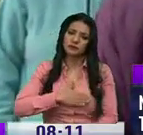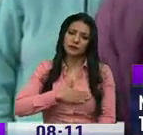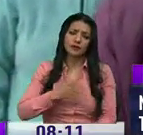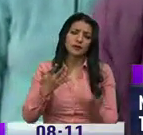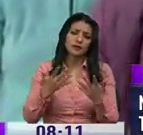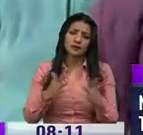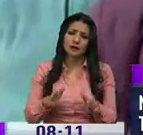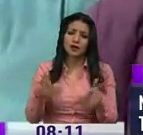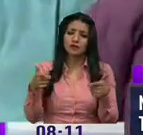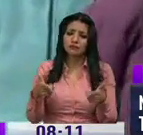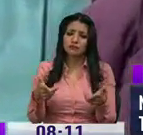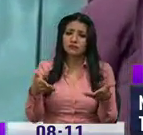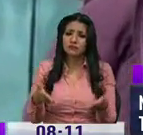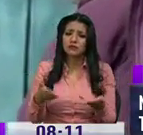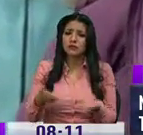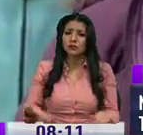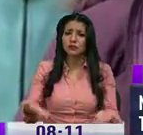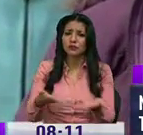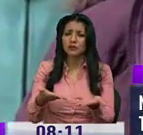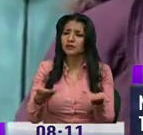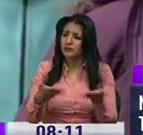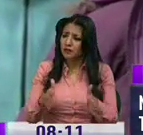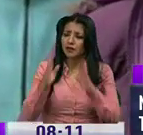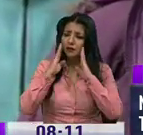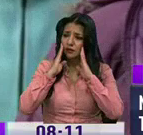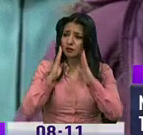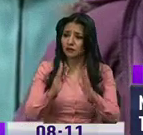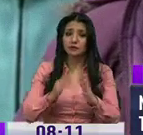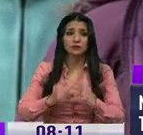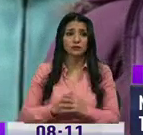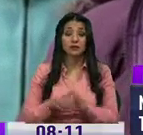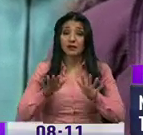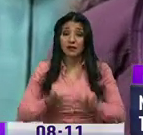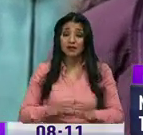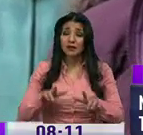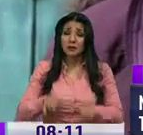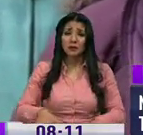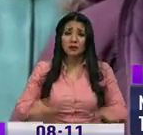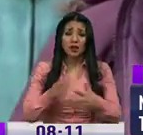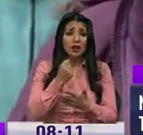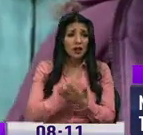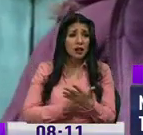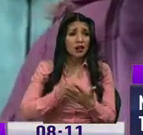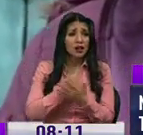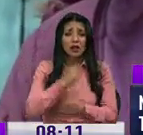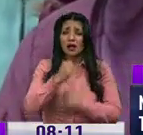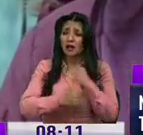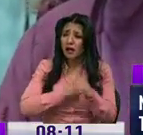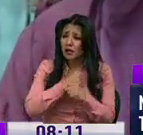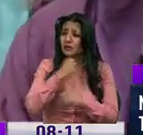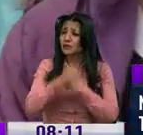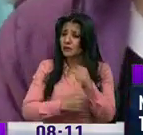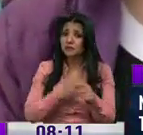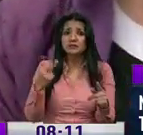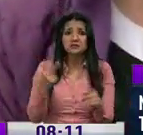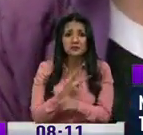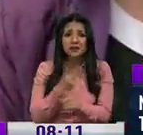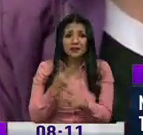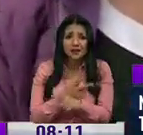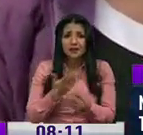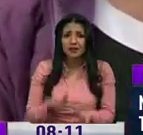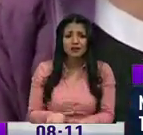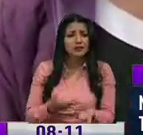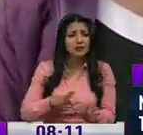ya los ojos en este sector. Este sector ha venido tantos años siendo afectado por la delincuencia y ya